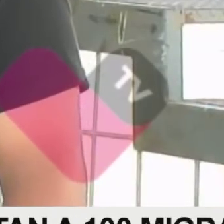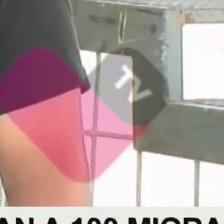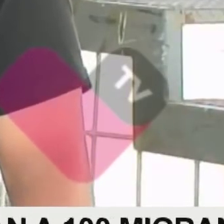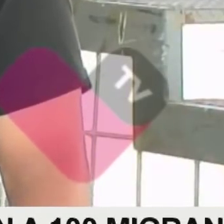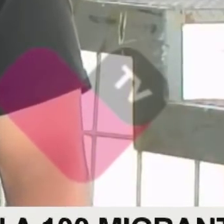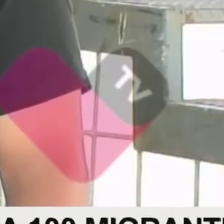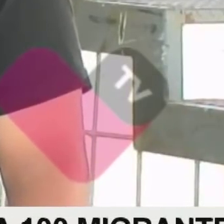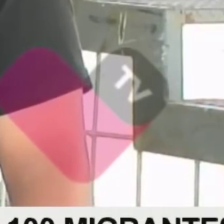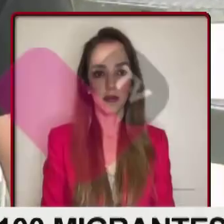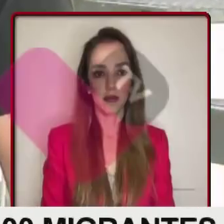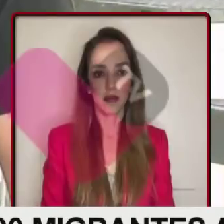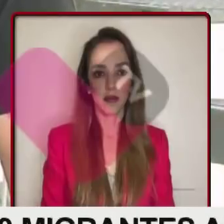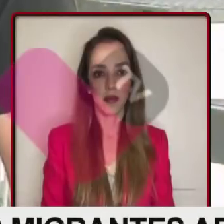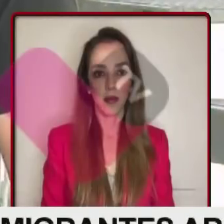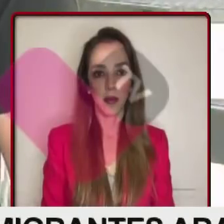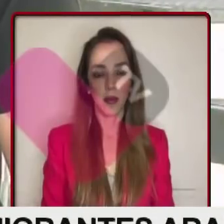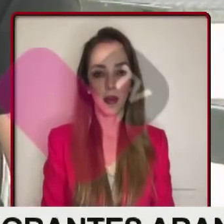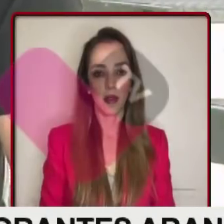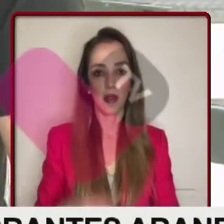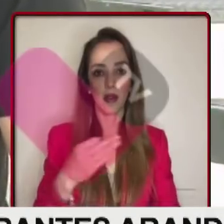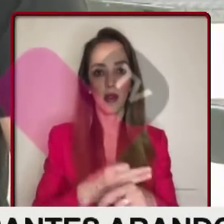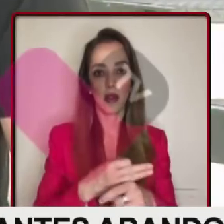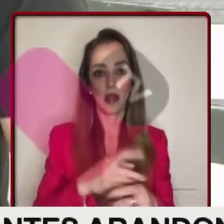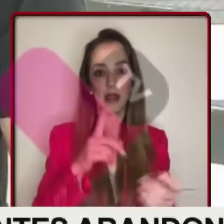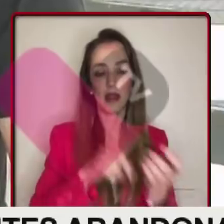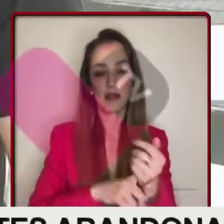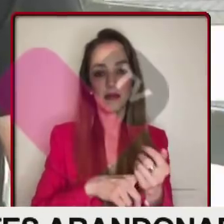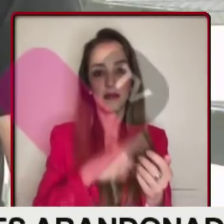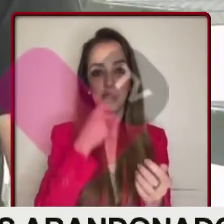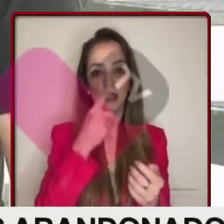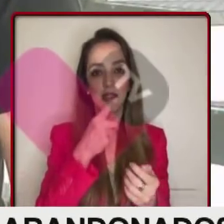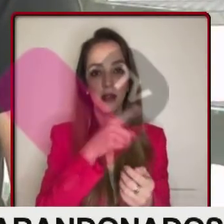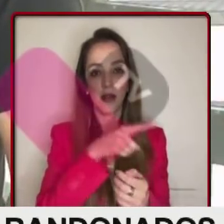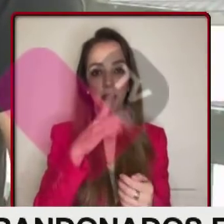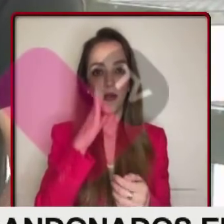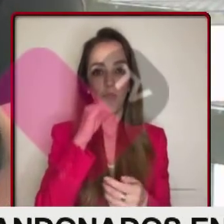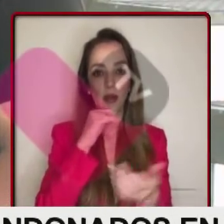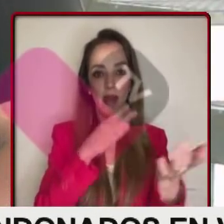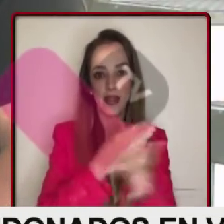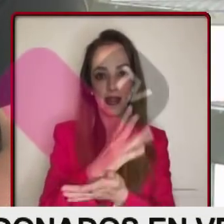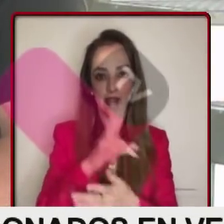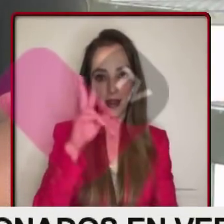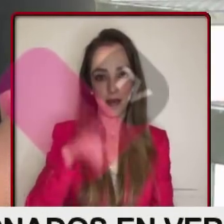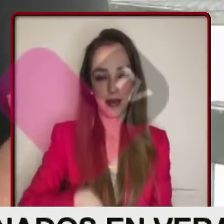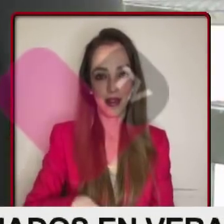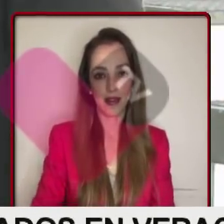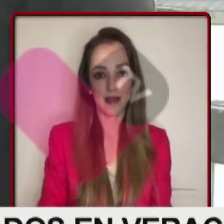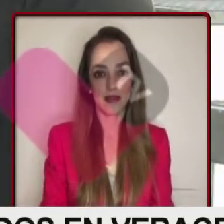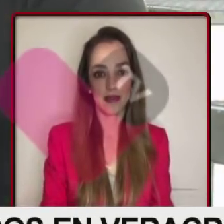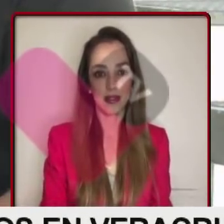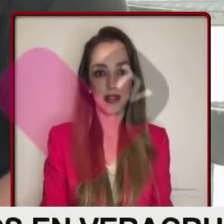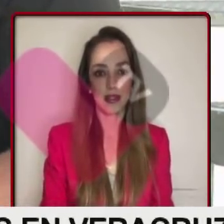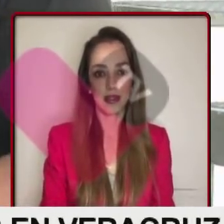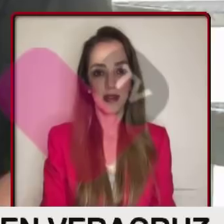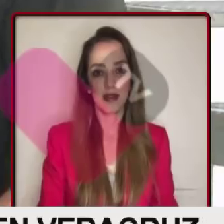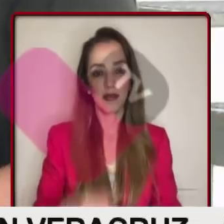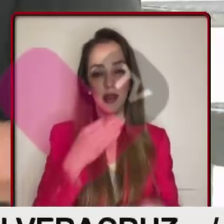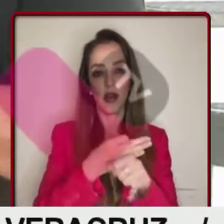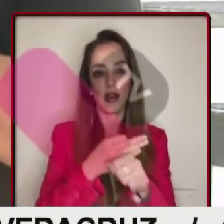preguntó. No les indicó si pueden ingresar ni nada, ¿verdad? Pues ahorita, como iba a hacerlo en